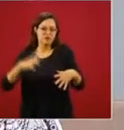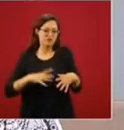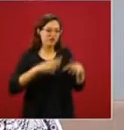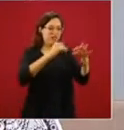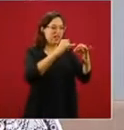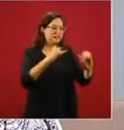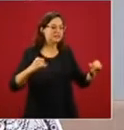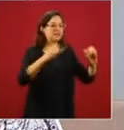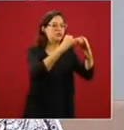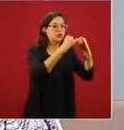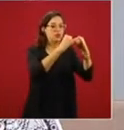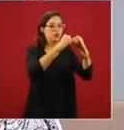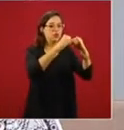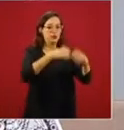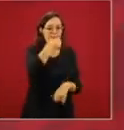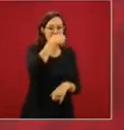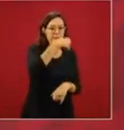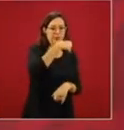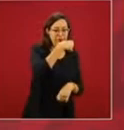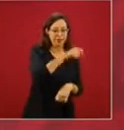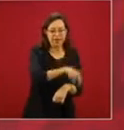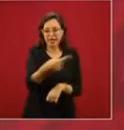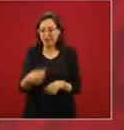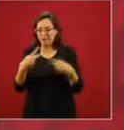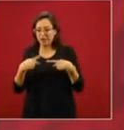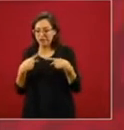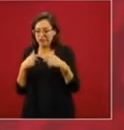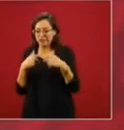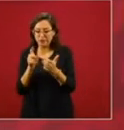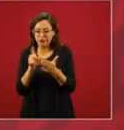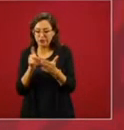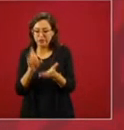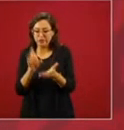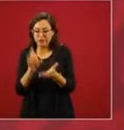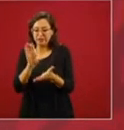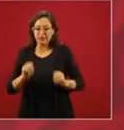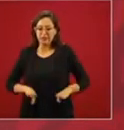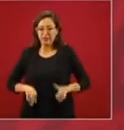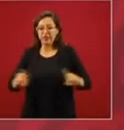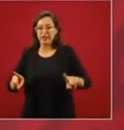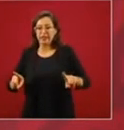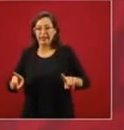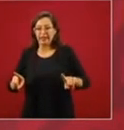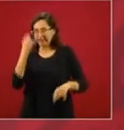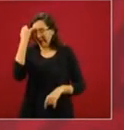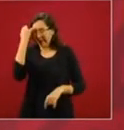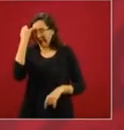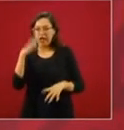Para atender a las personas con discapacidad o capacidades diferentes, el Instituto